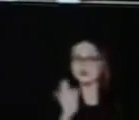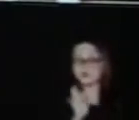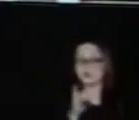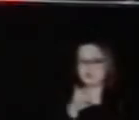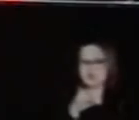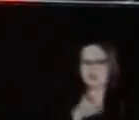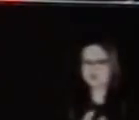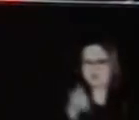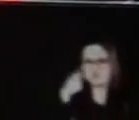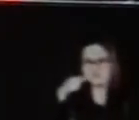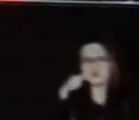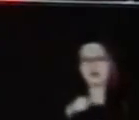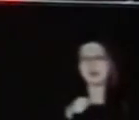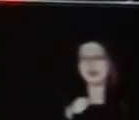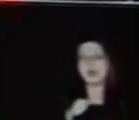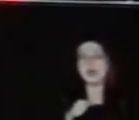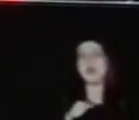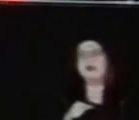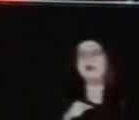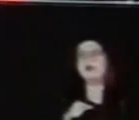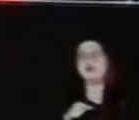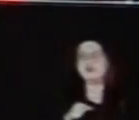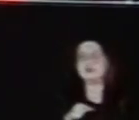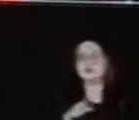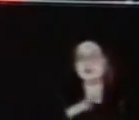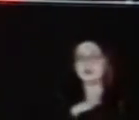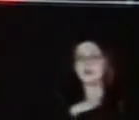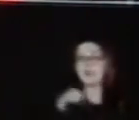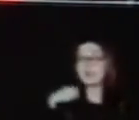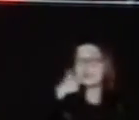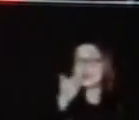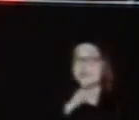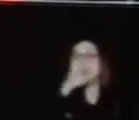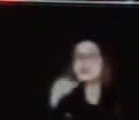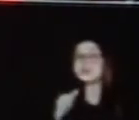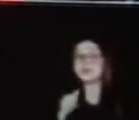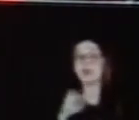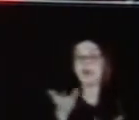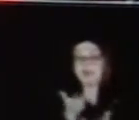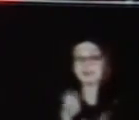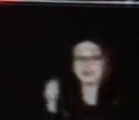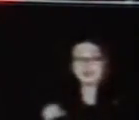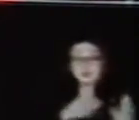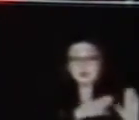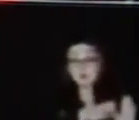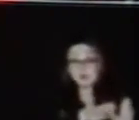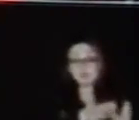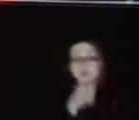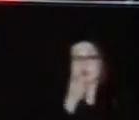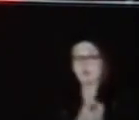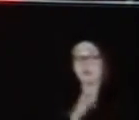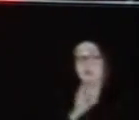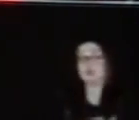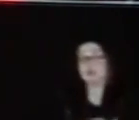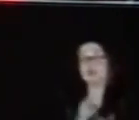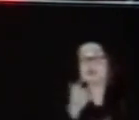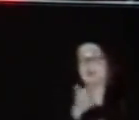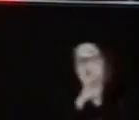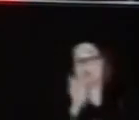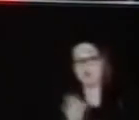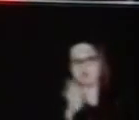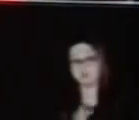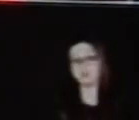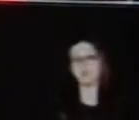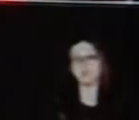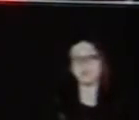0.7% de la inversión prometida. En los considerandos de